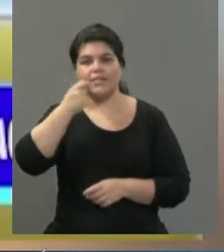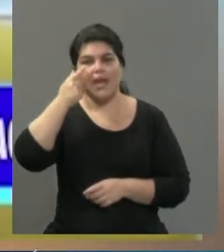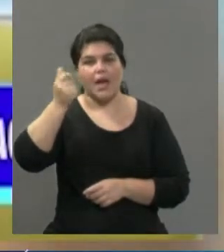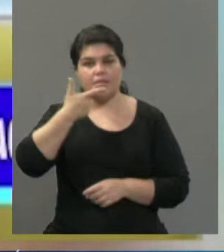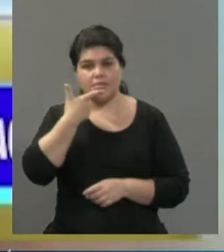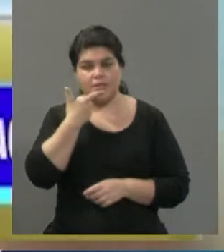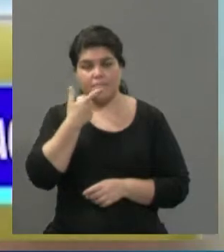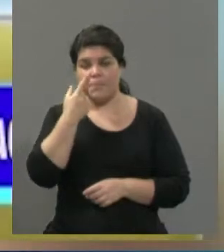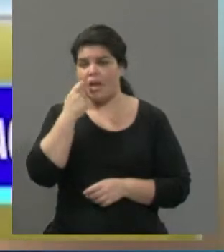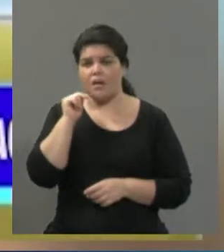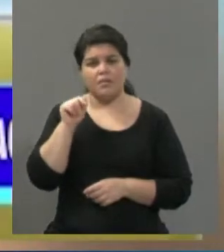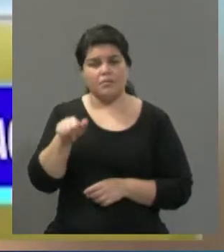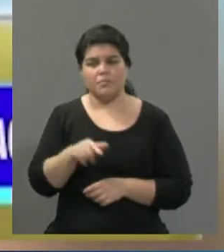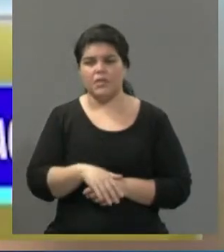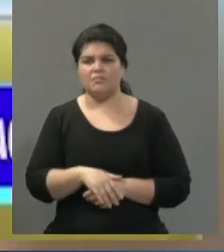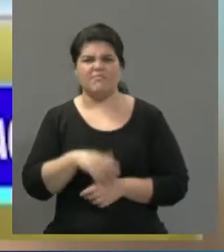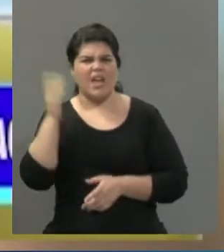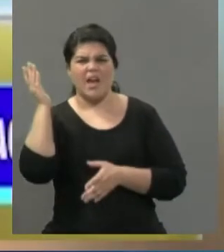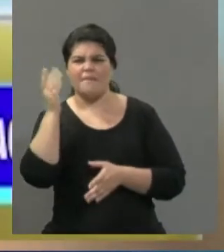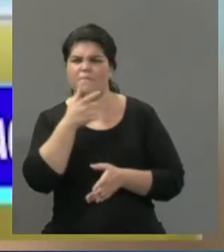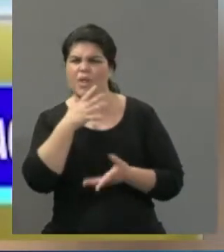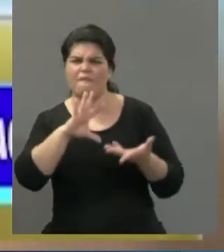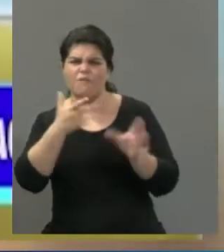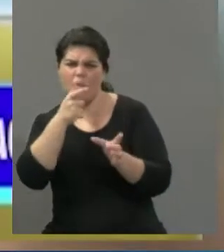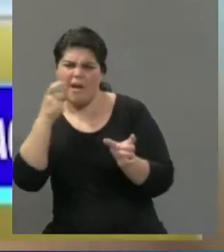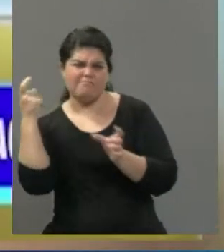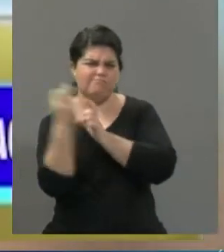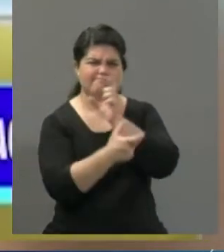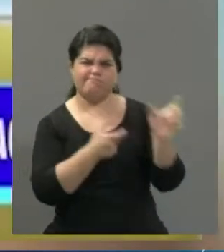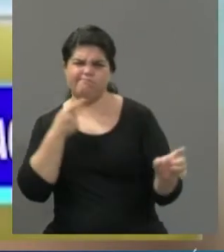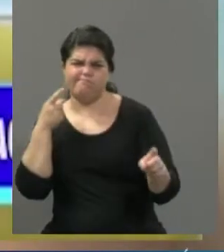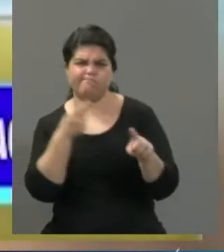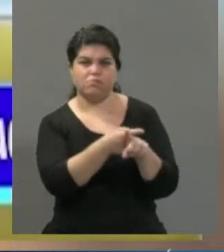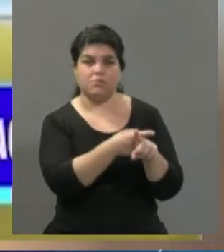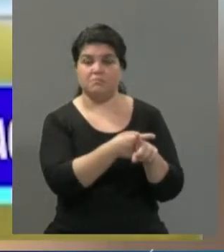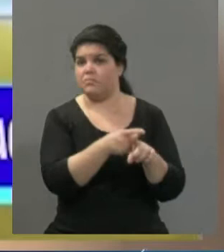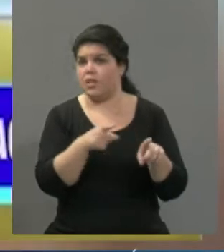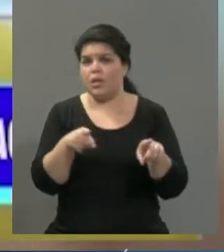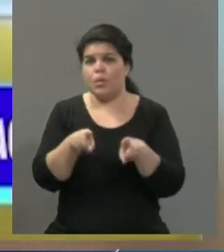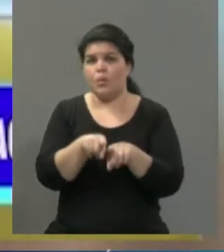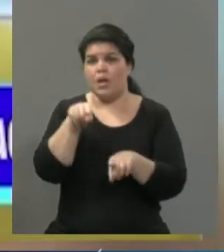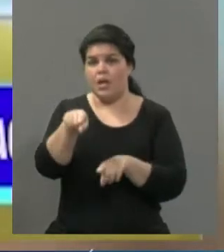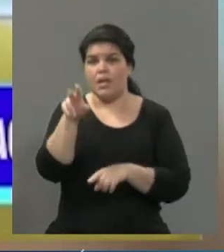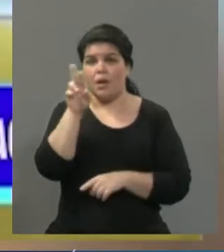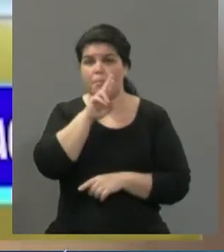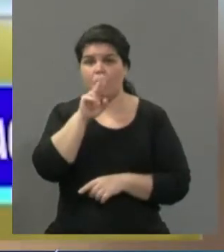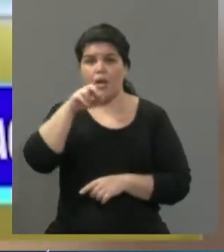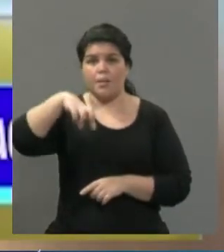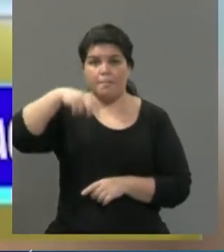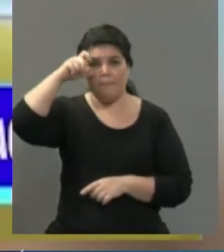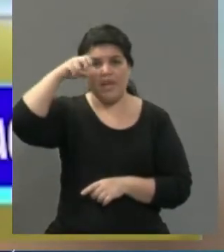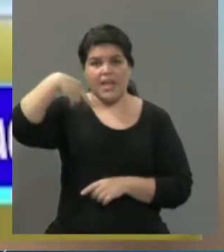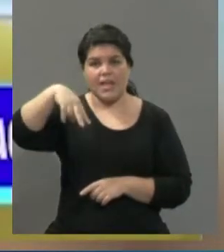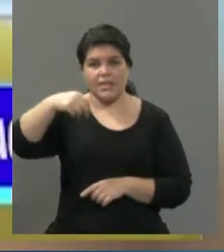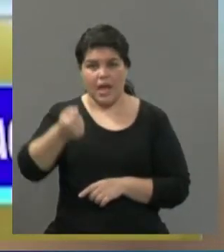con ataques netamente misóginos y machistas. ¿Qué pasó? Florencia Peña, como un montón de personas del sector de la cultura, la política